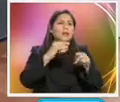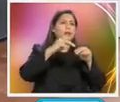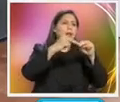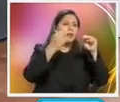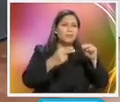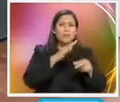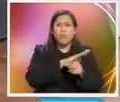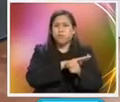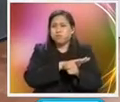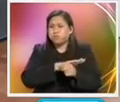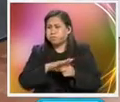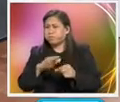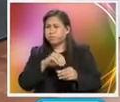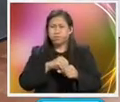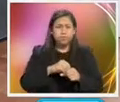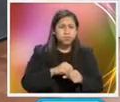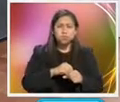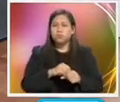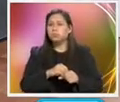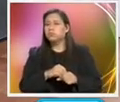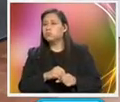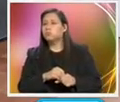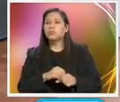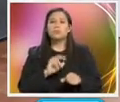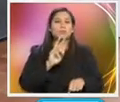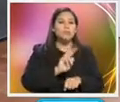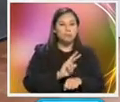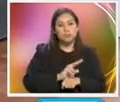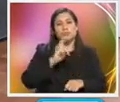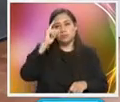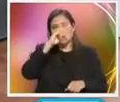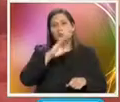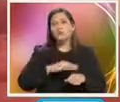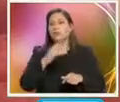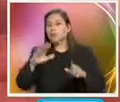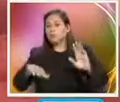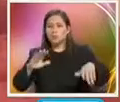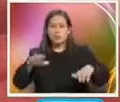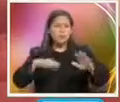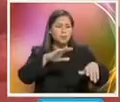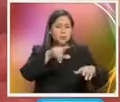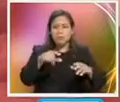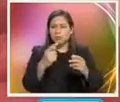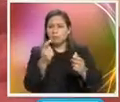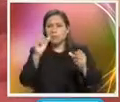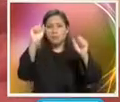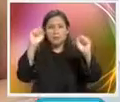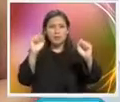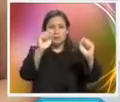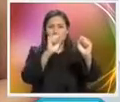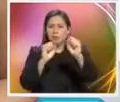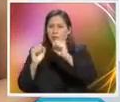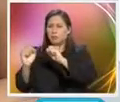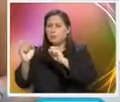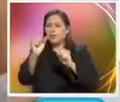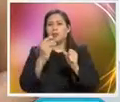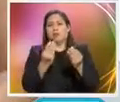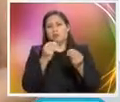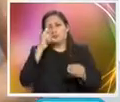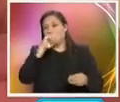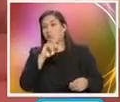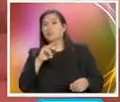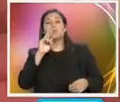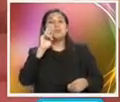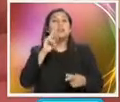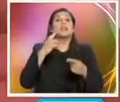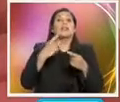están muy llenas es más difícil de identificar, ¿no? Porque pues todo el mundo está moviendo, hay mucha gente, muchas cabezas, es complicado, pero bueno, estar